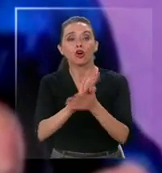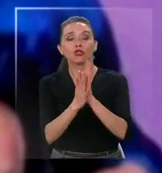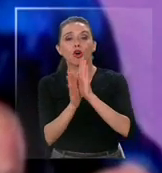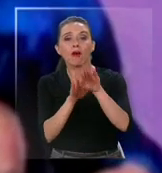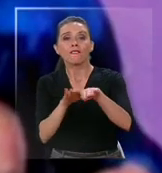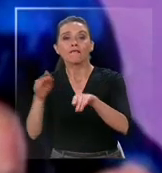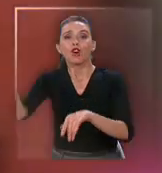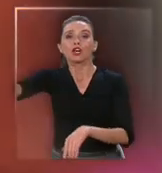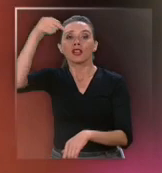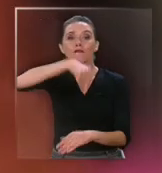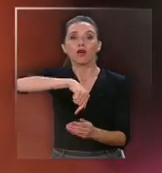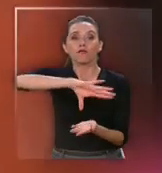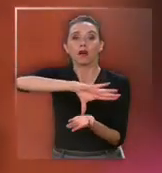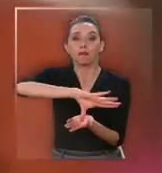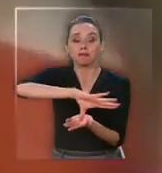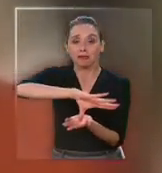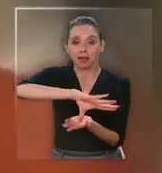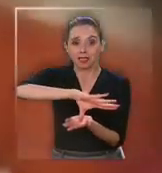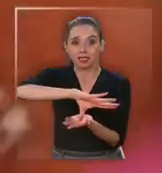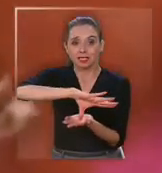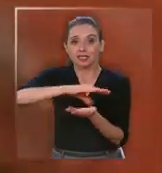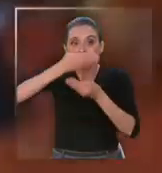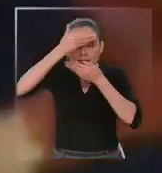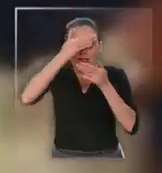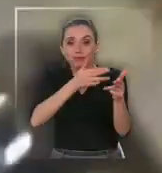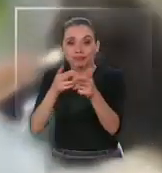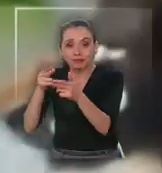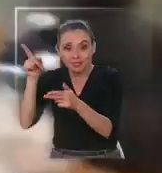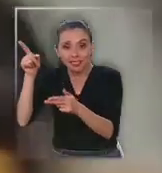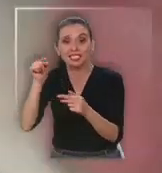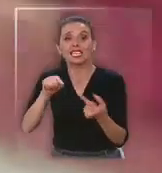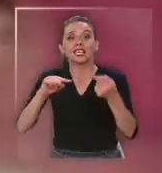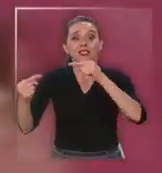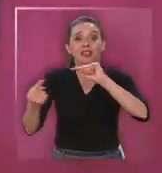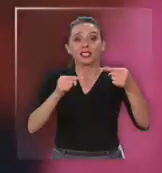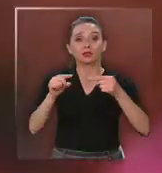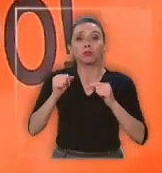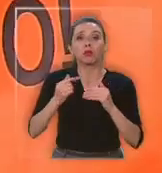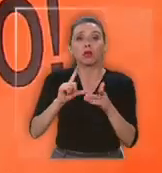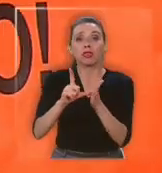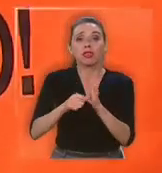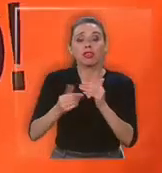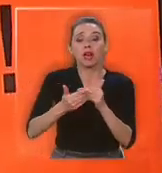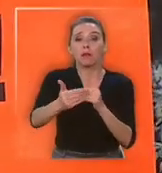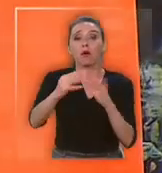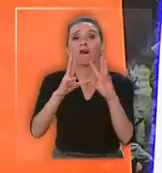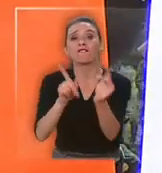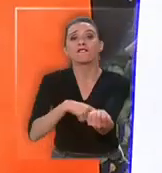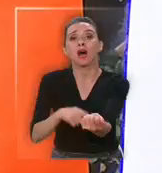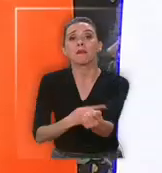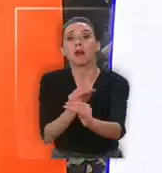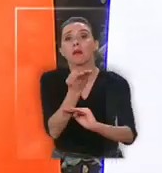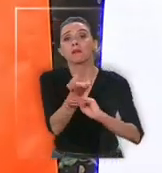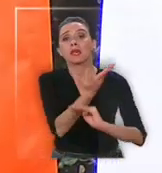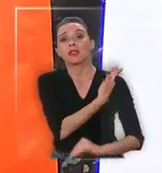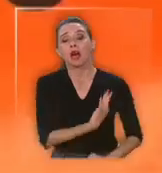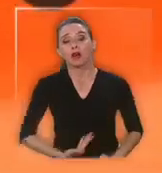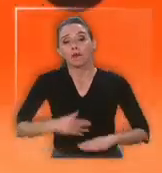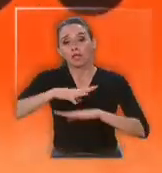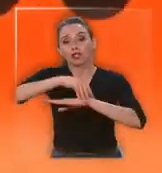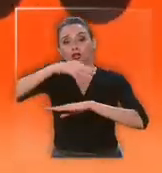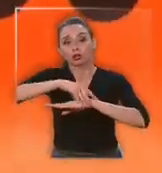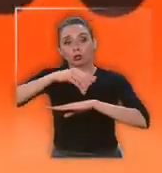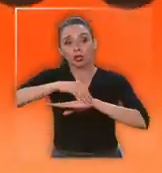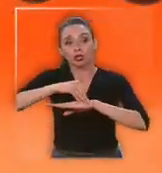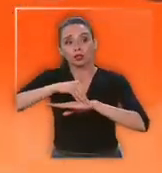de que retornen al país. Frente a este escenario de discusión que podría extenderse en el tiempo, familiares solicitan al gobierno sueco